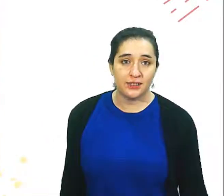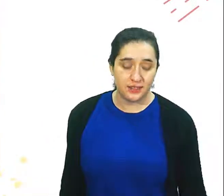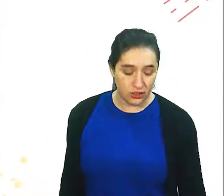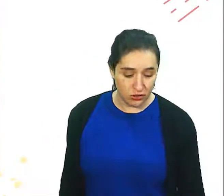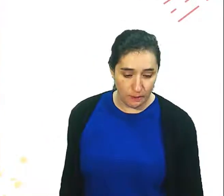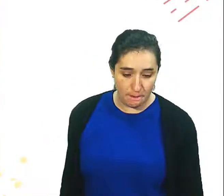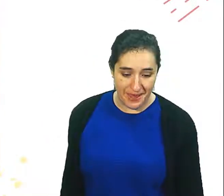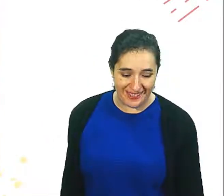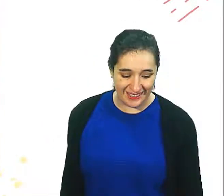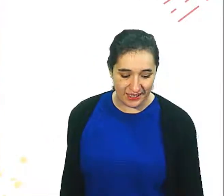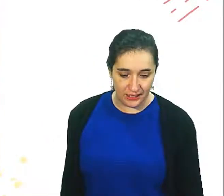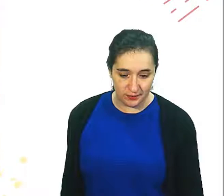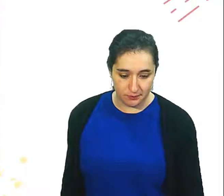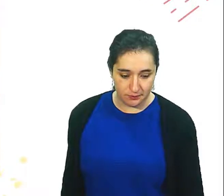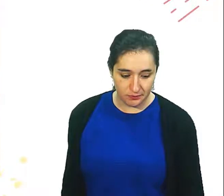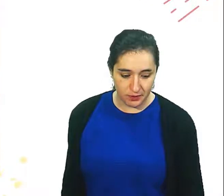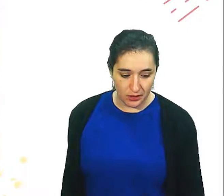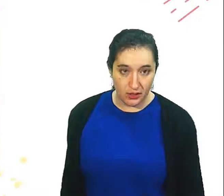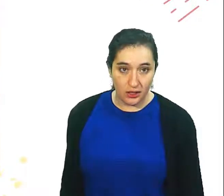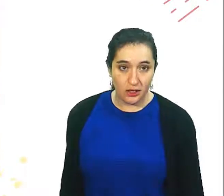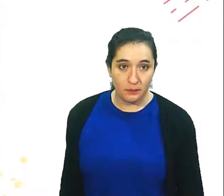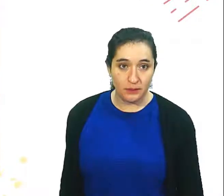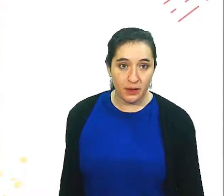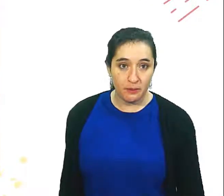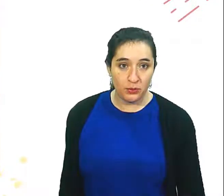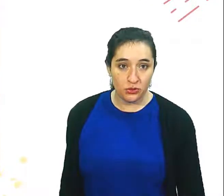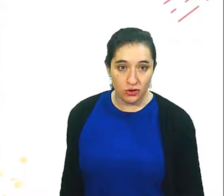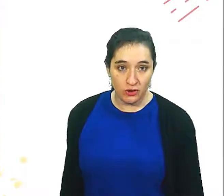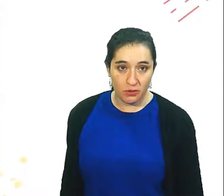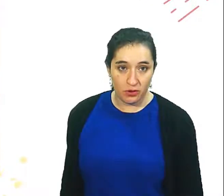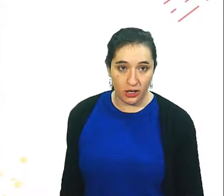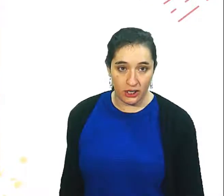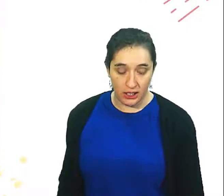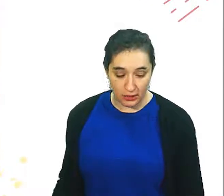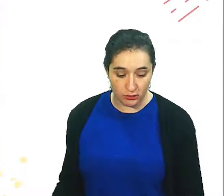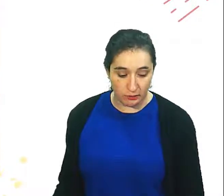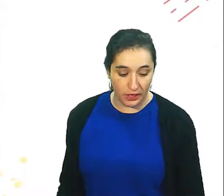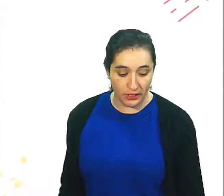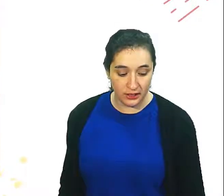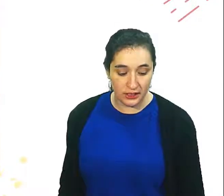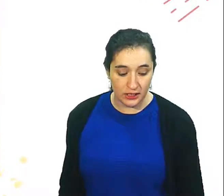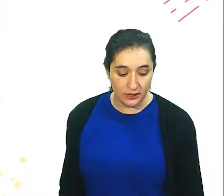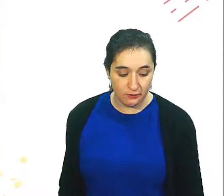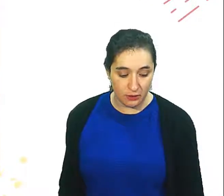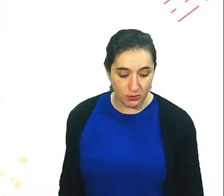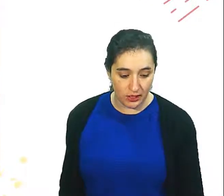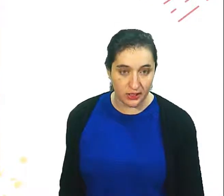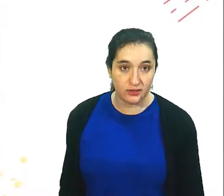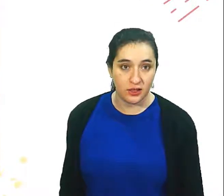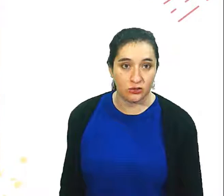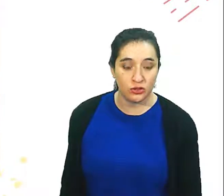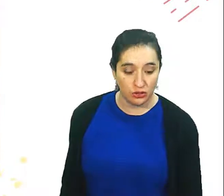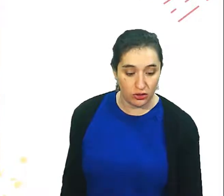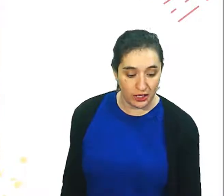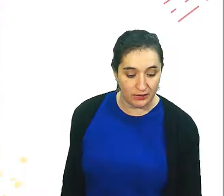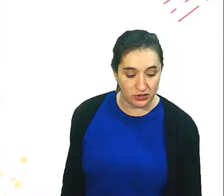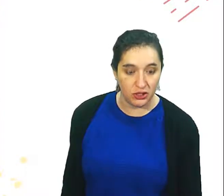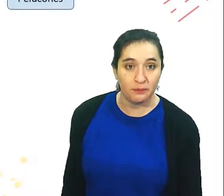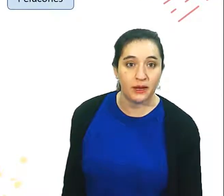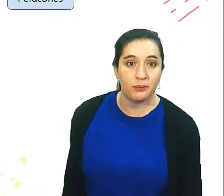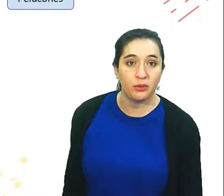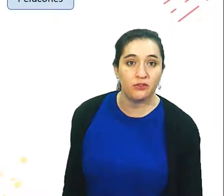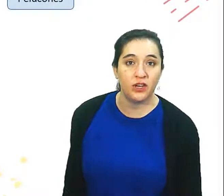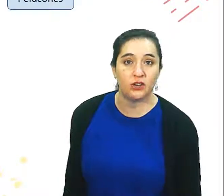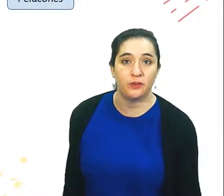paso al siglo XX. El primer punto lo vamos a nombrar y vamos a realizar otras